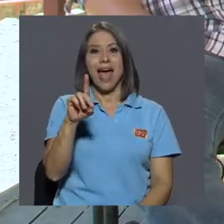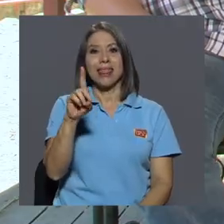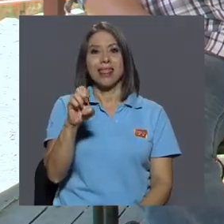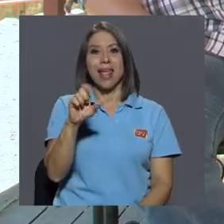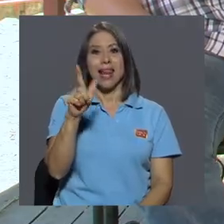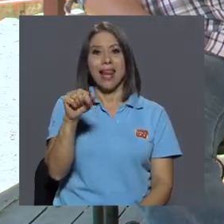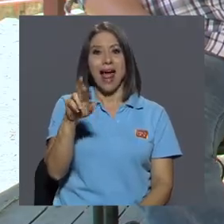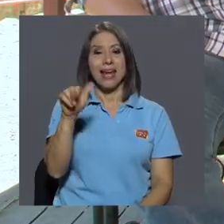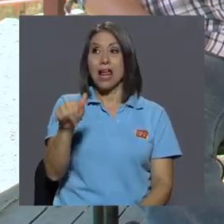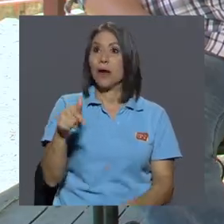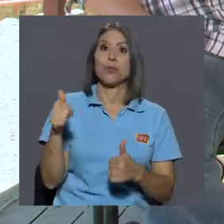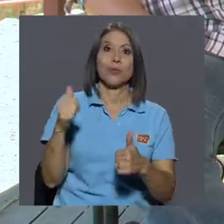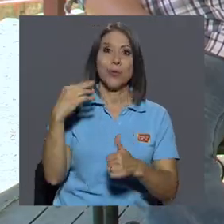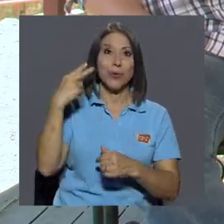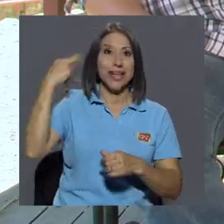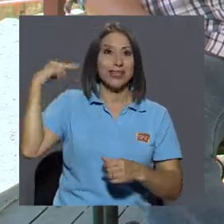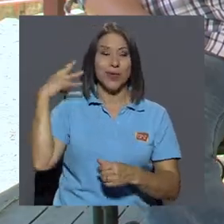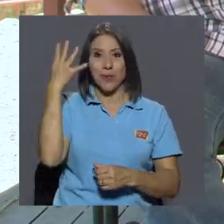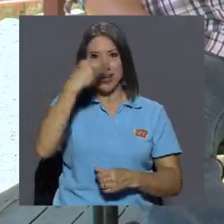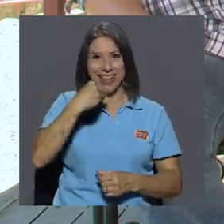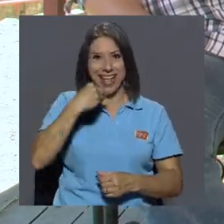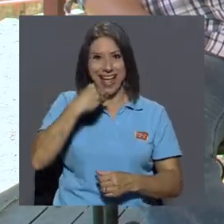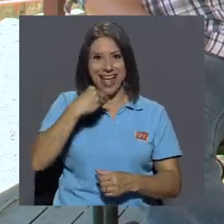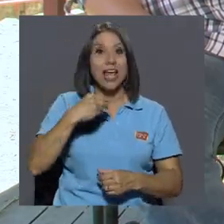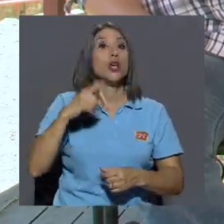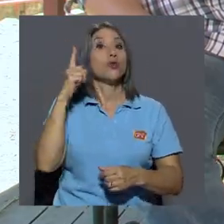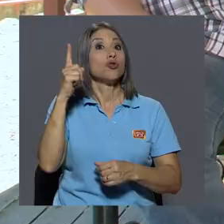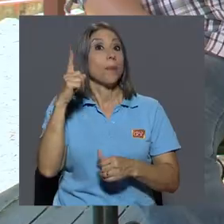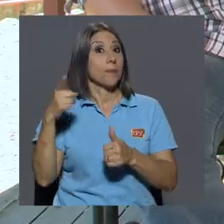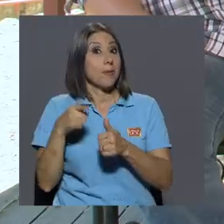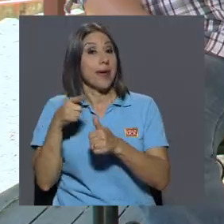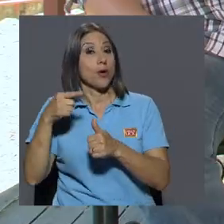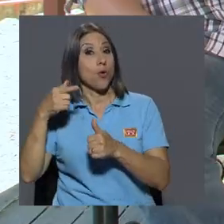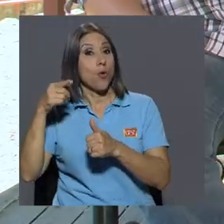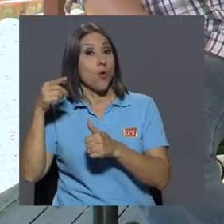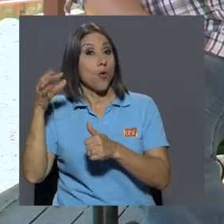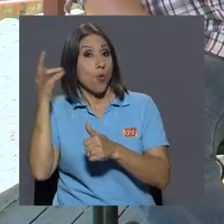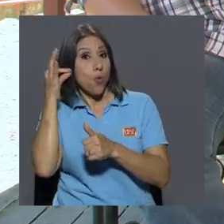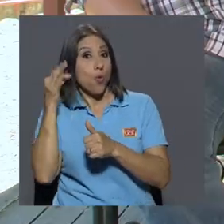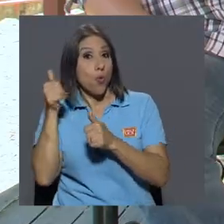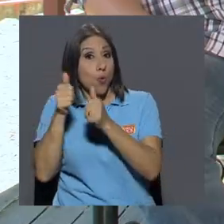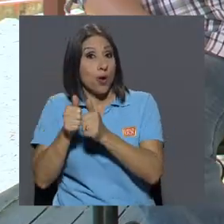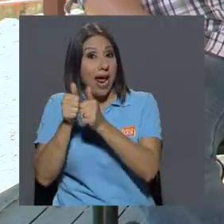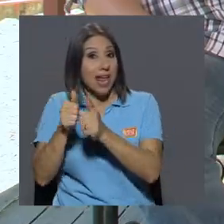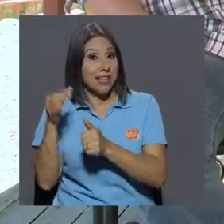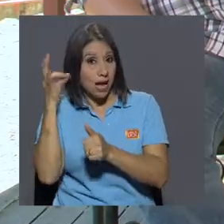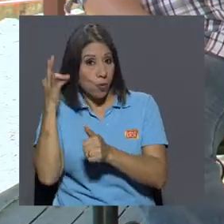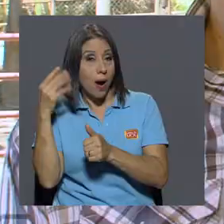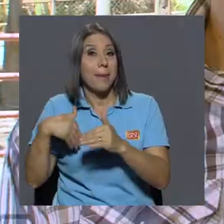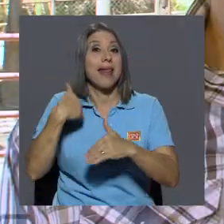dar un toro. Después monté 8. Yo tomé guaro 40 años.